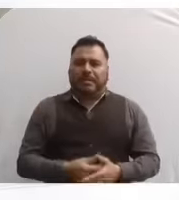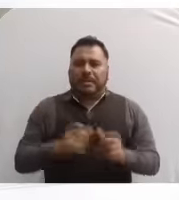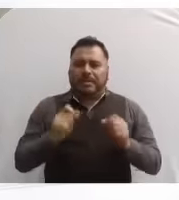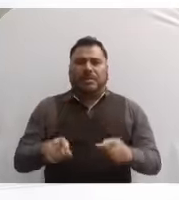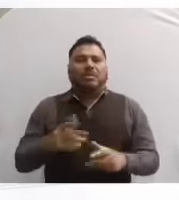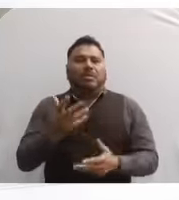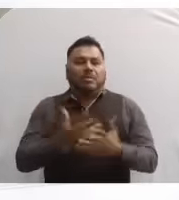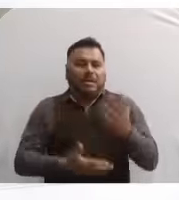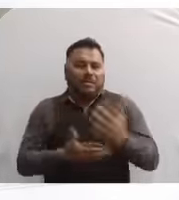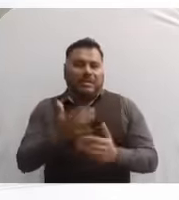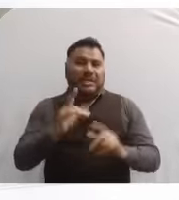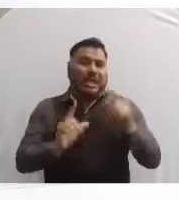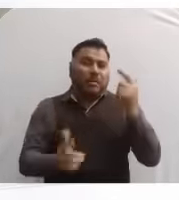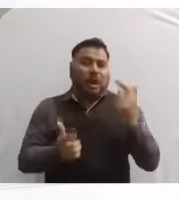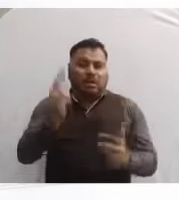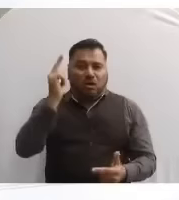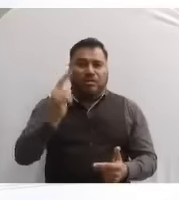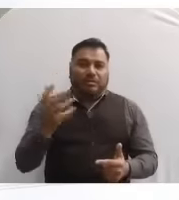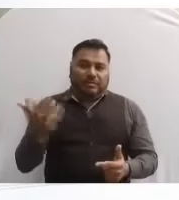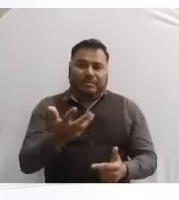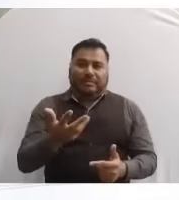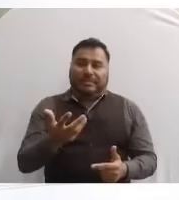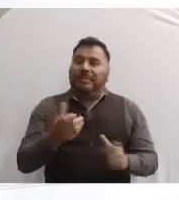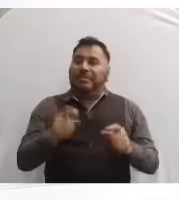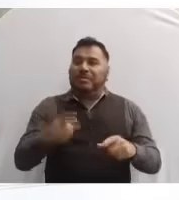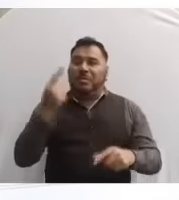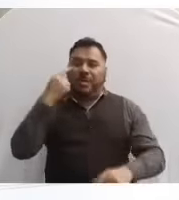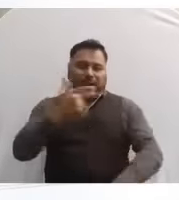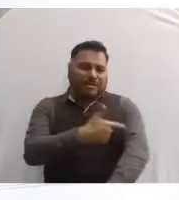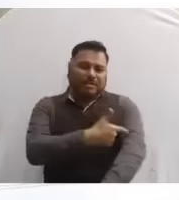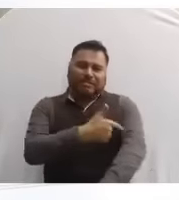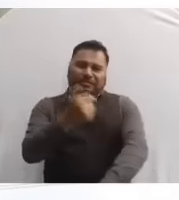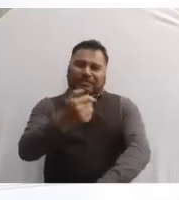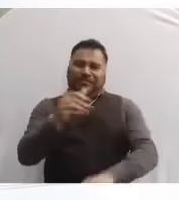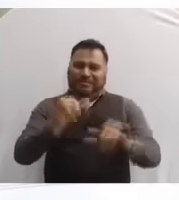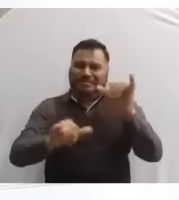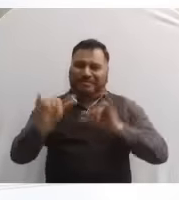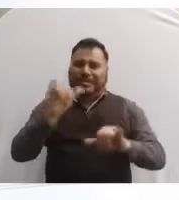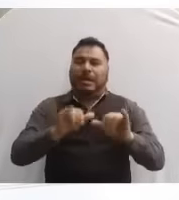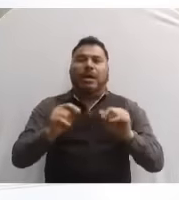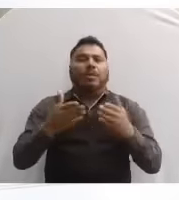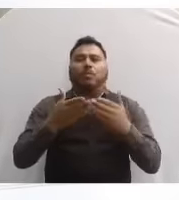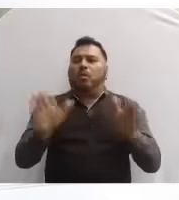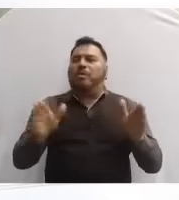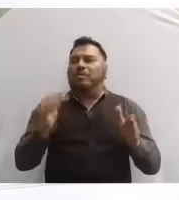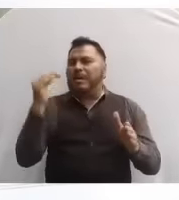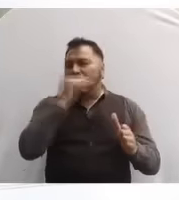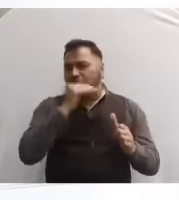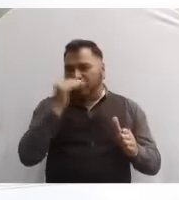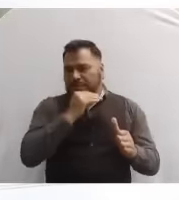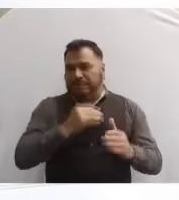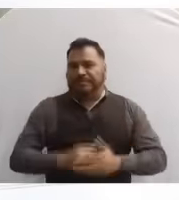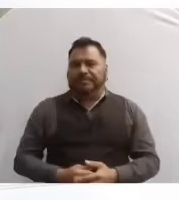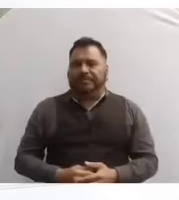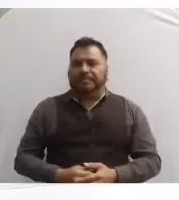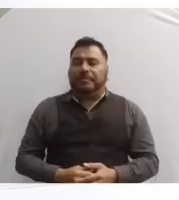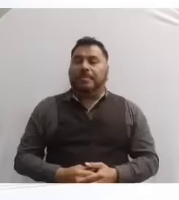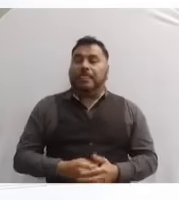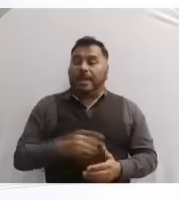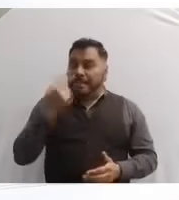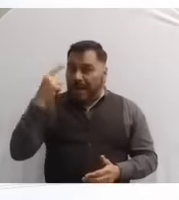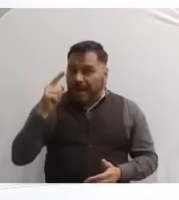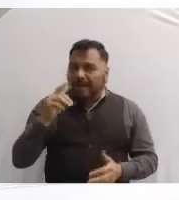hacer laboratorios de exámenes clínicos públicos gratuitos, para